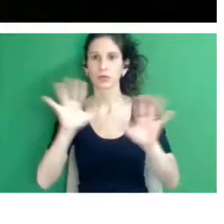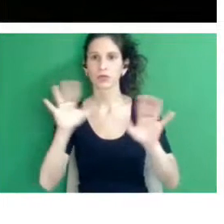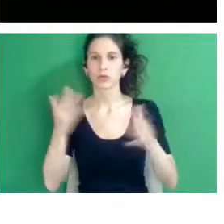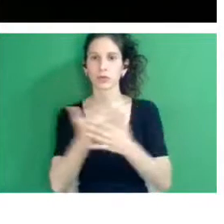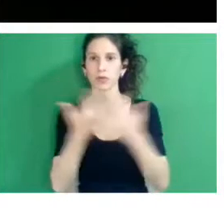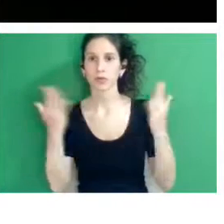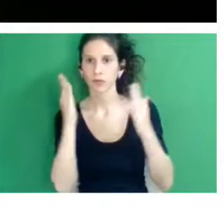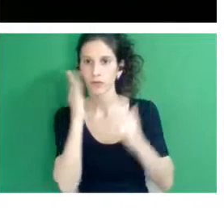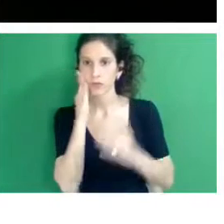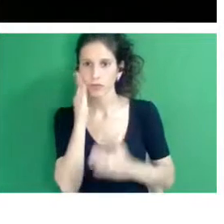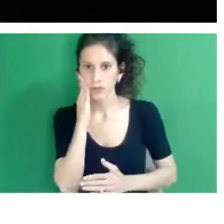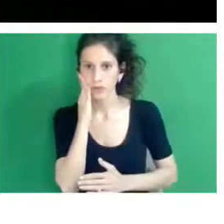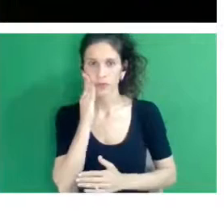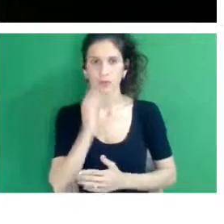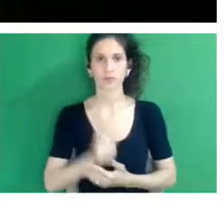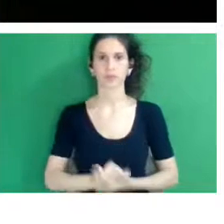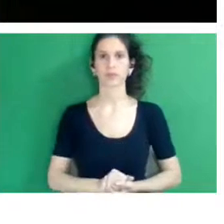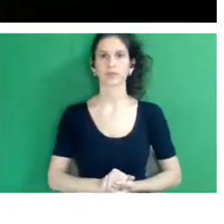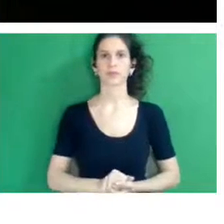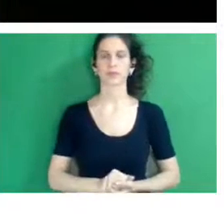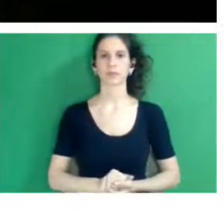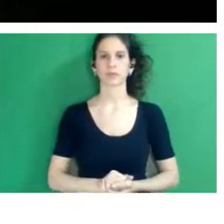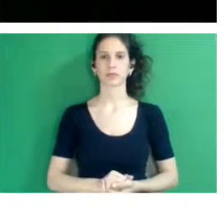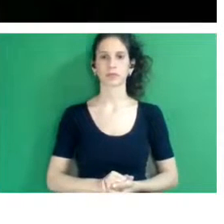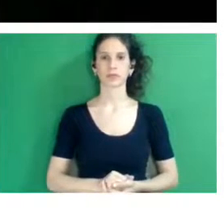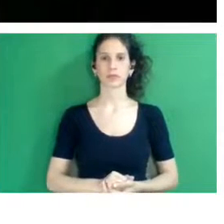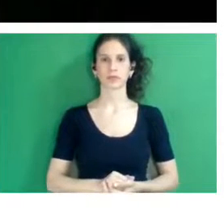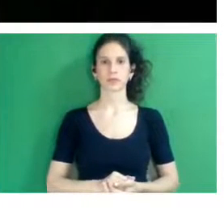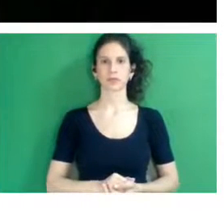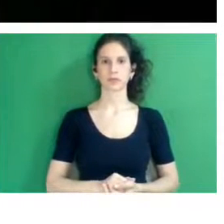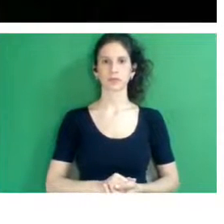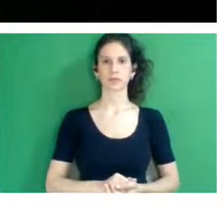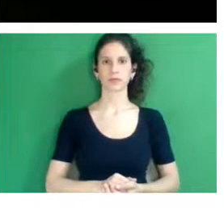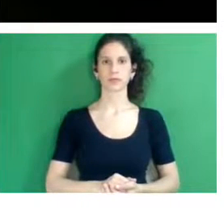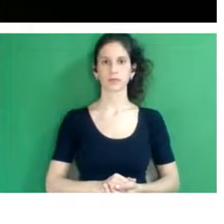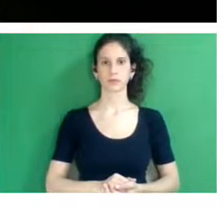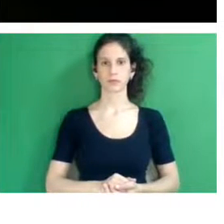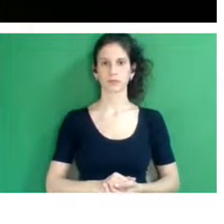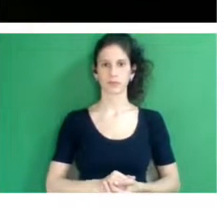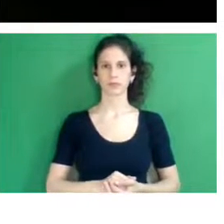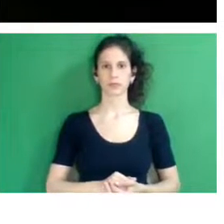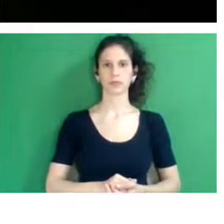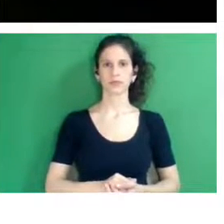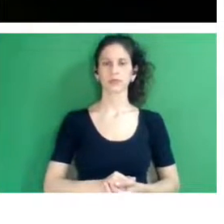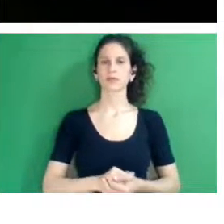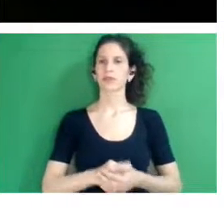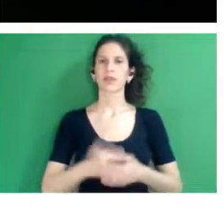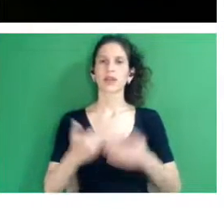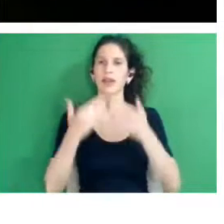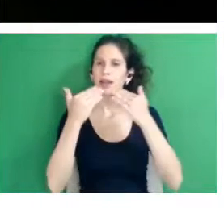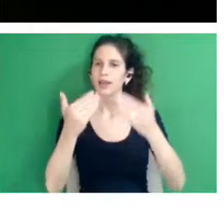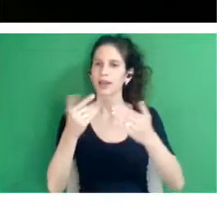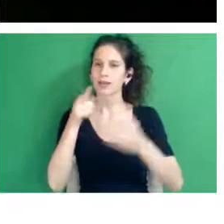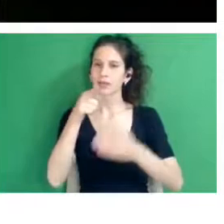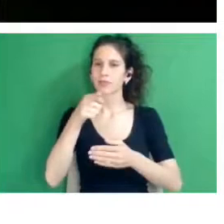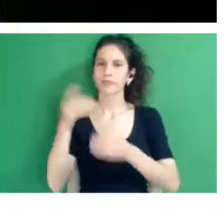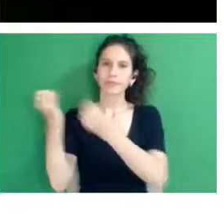Sí. Muy buenas tardes. Muchas gracias por la gentileza de invitarme a este conversatorio